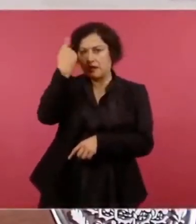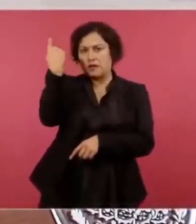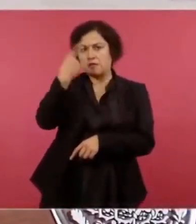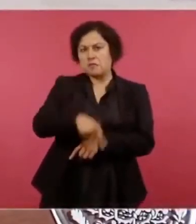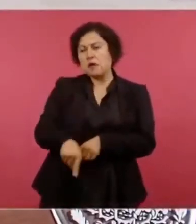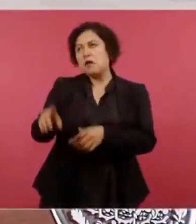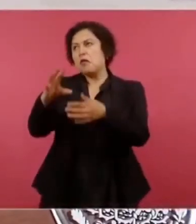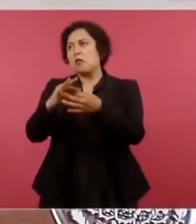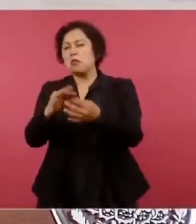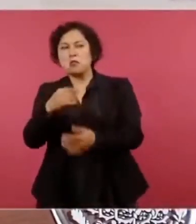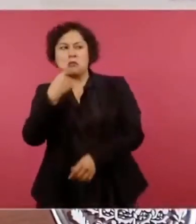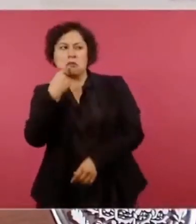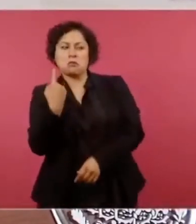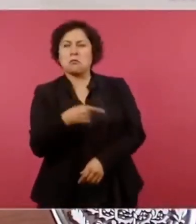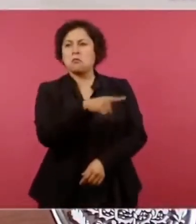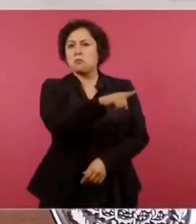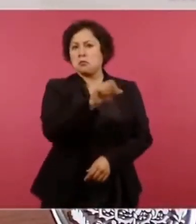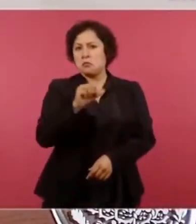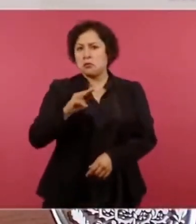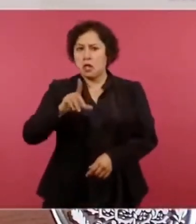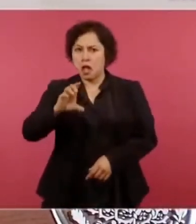¿Qué hace